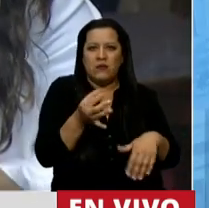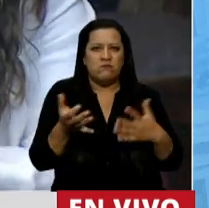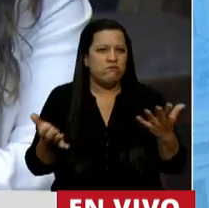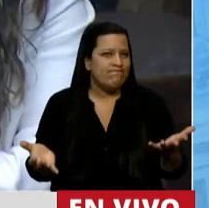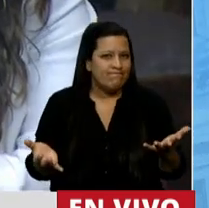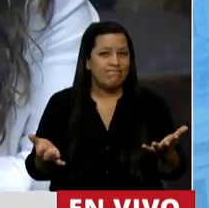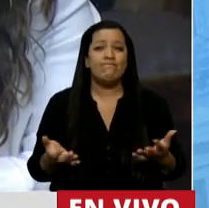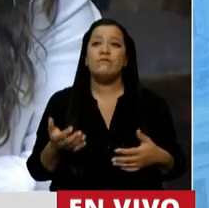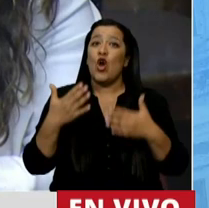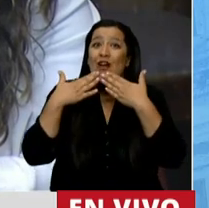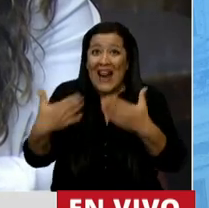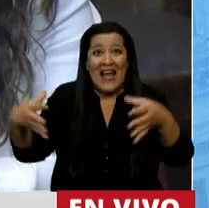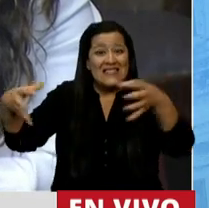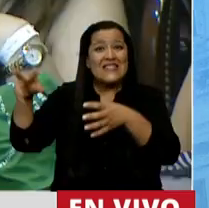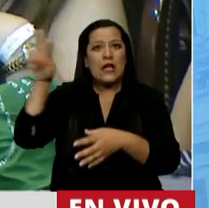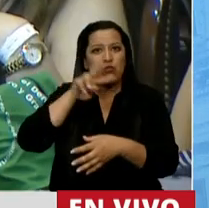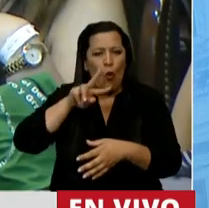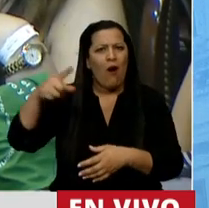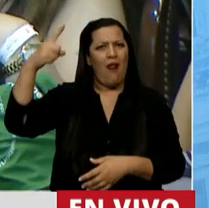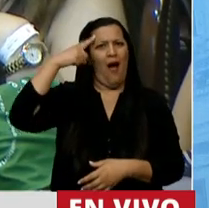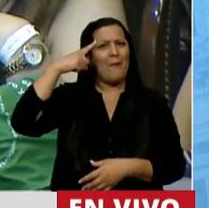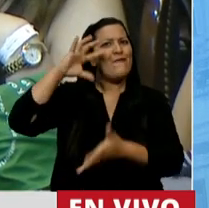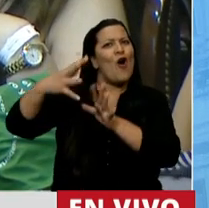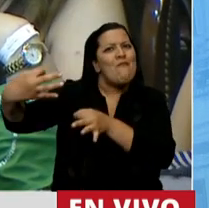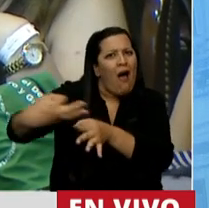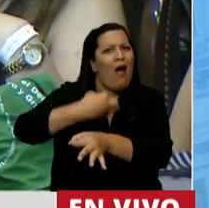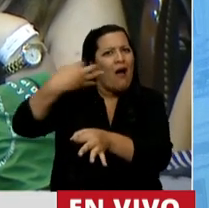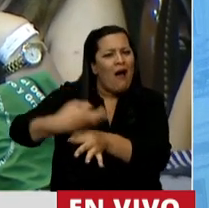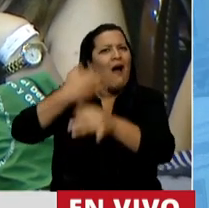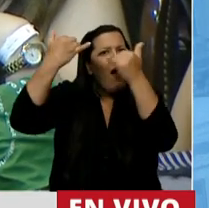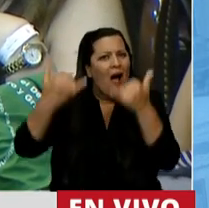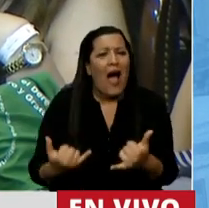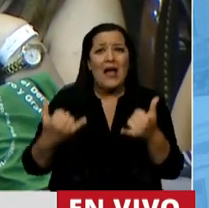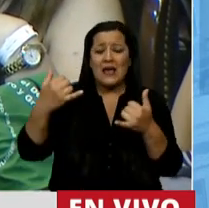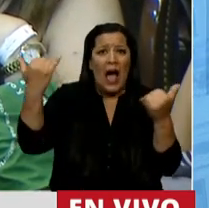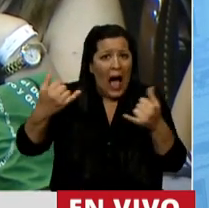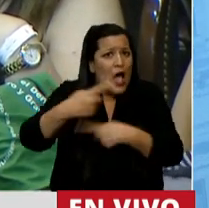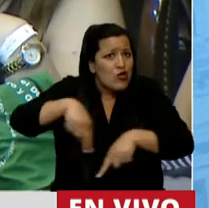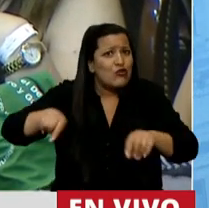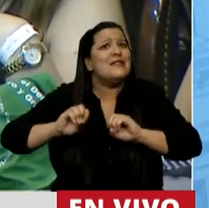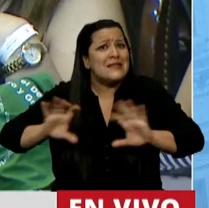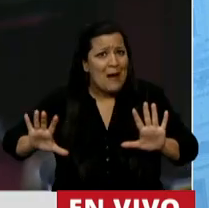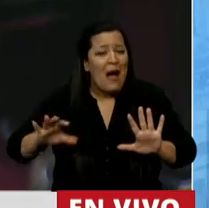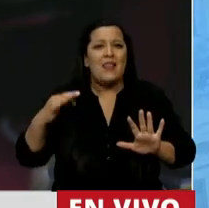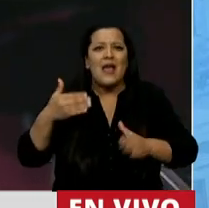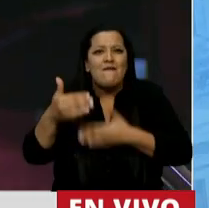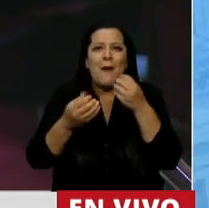gracias a ese colectivo de mujeres nos educaron y nos enseñaron que hay cosas que no están bien y que hay que